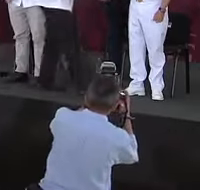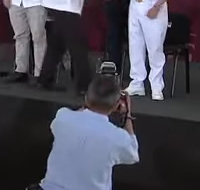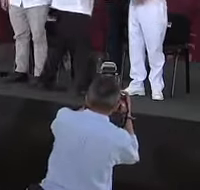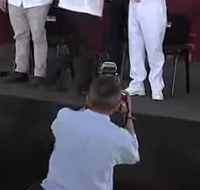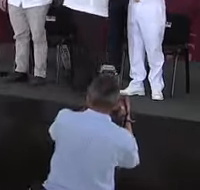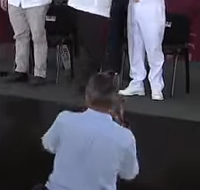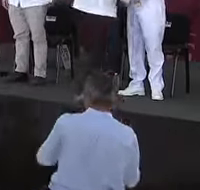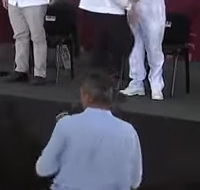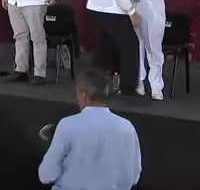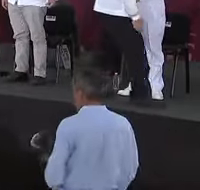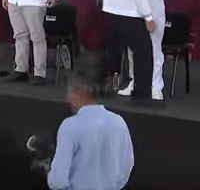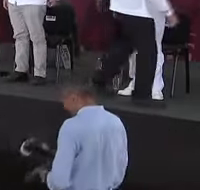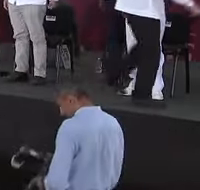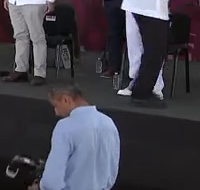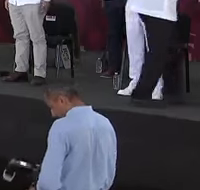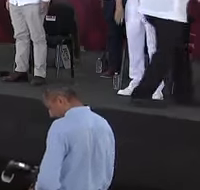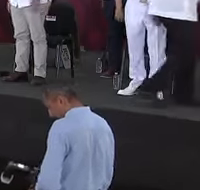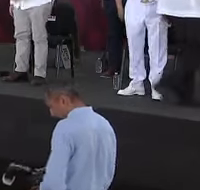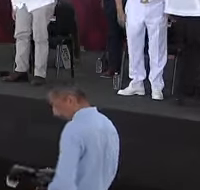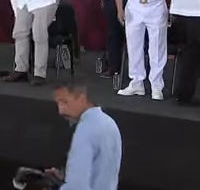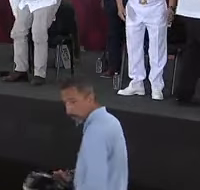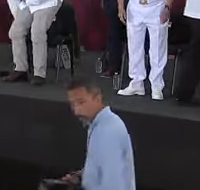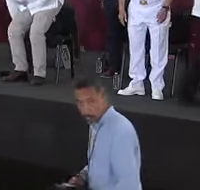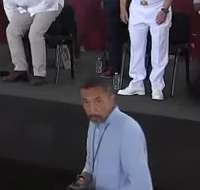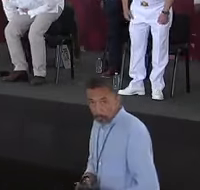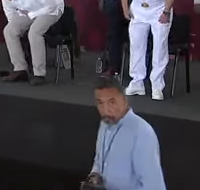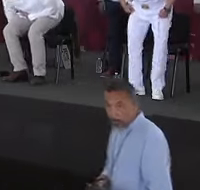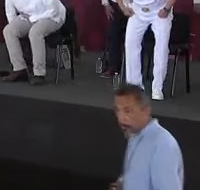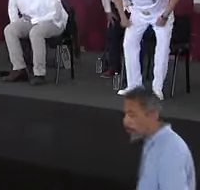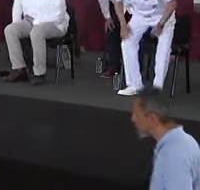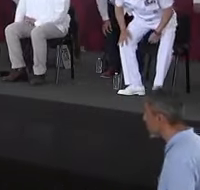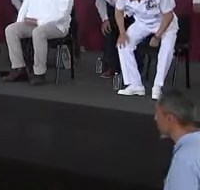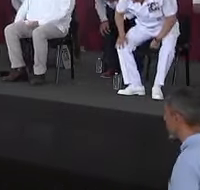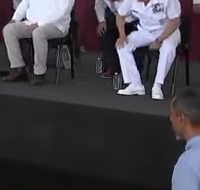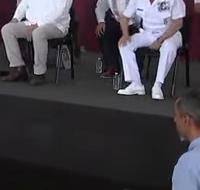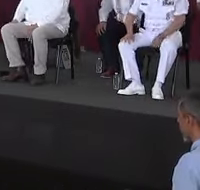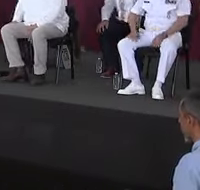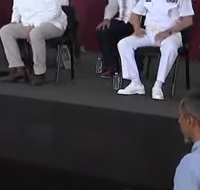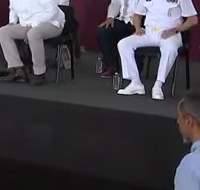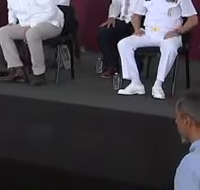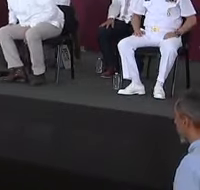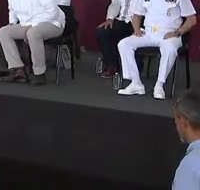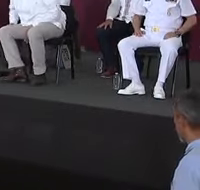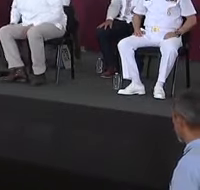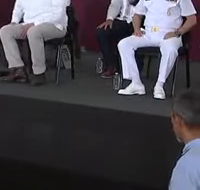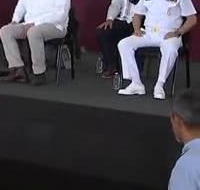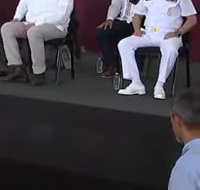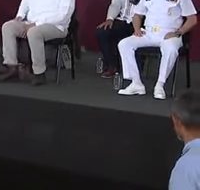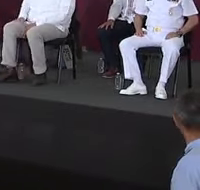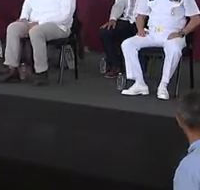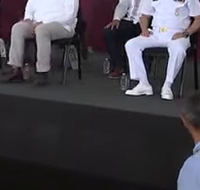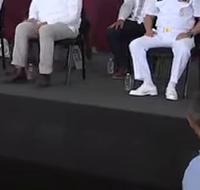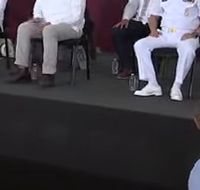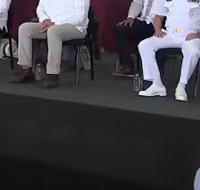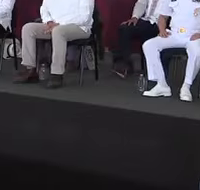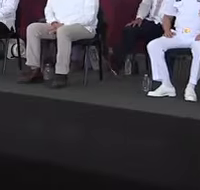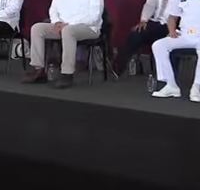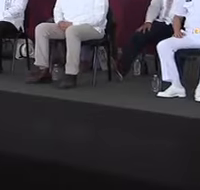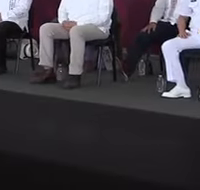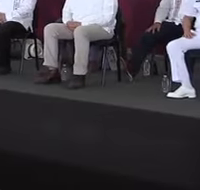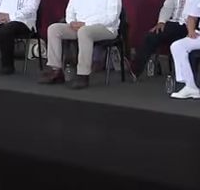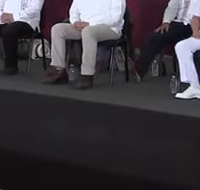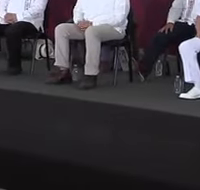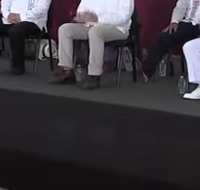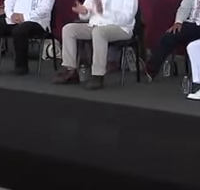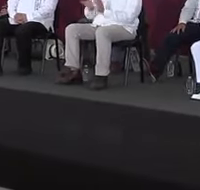A continuación, hace uso de la palabra el ministro de Salud Pública, doctor José Ángel Portal